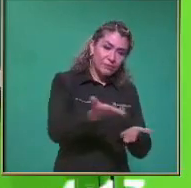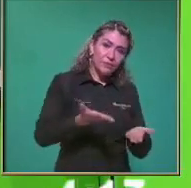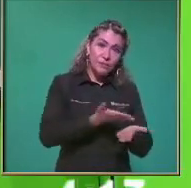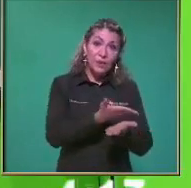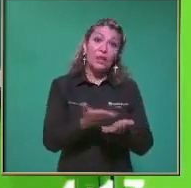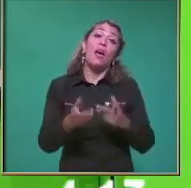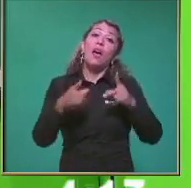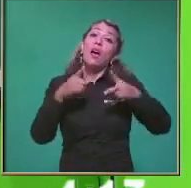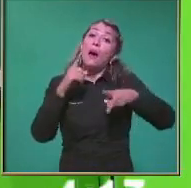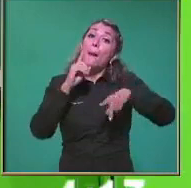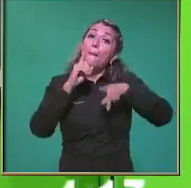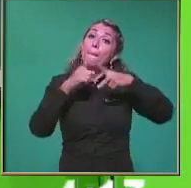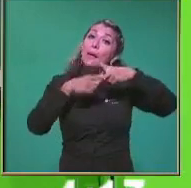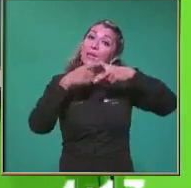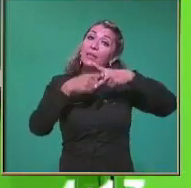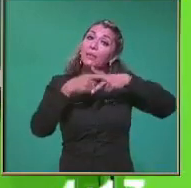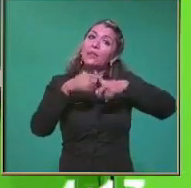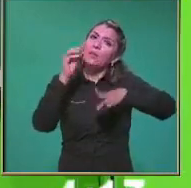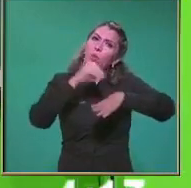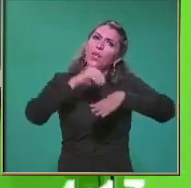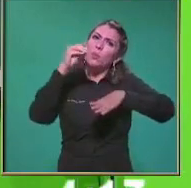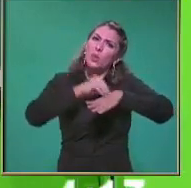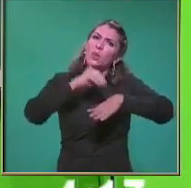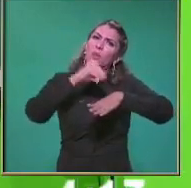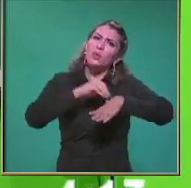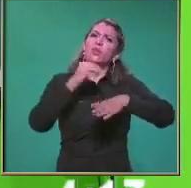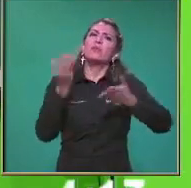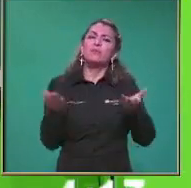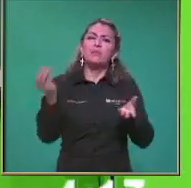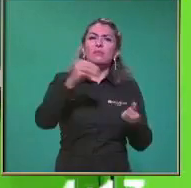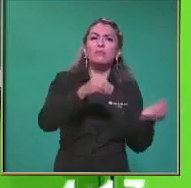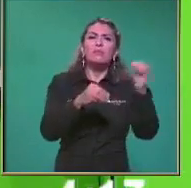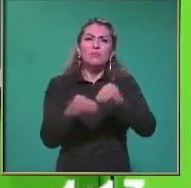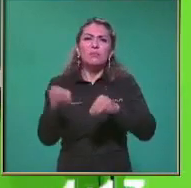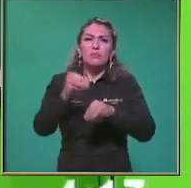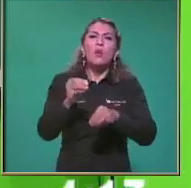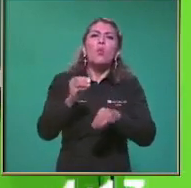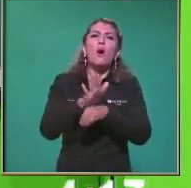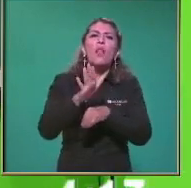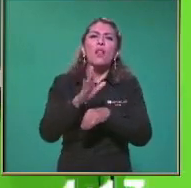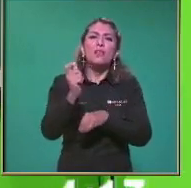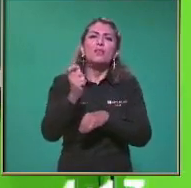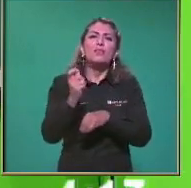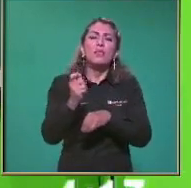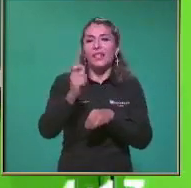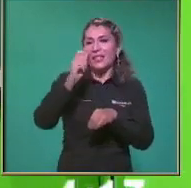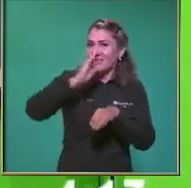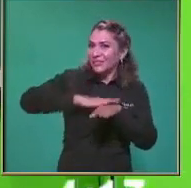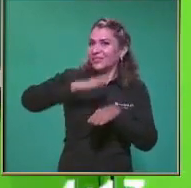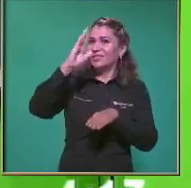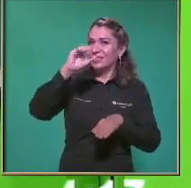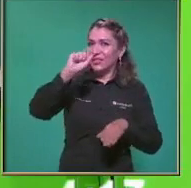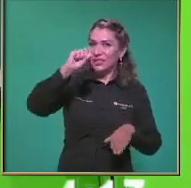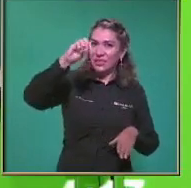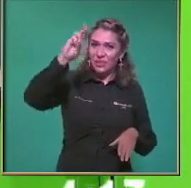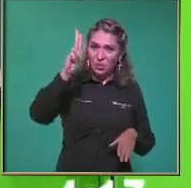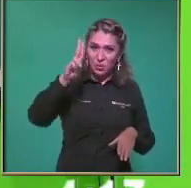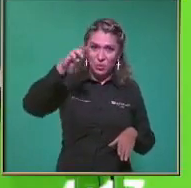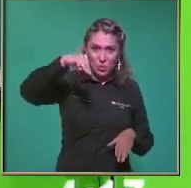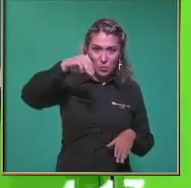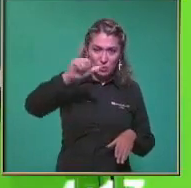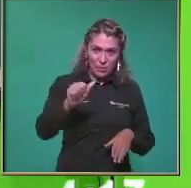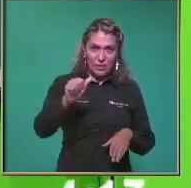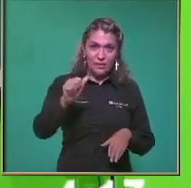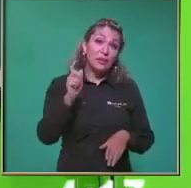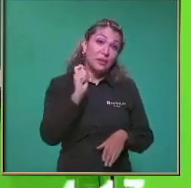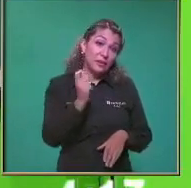¿qué operación significa agregar una cosa a otra? Pues la suma. Nosotros normalmente le decimos suma, pero